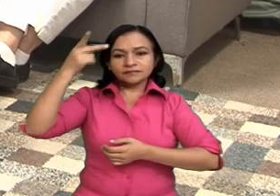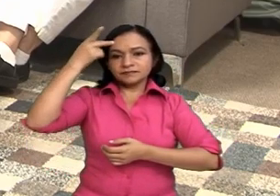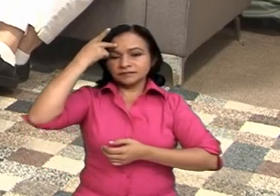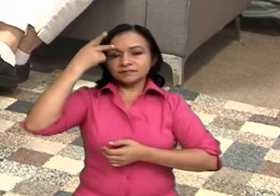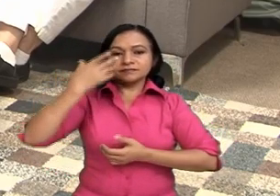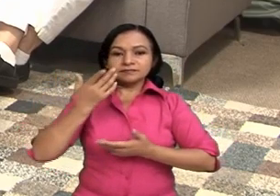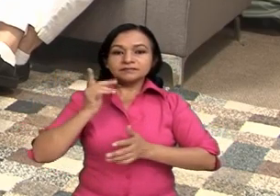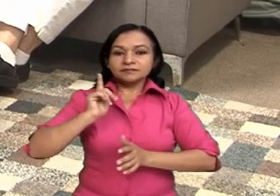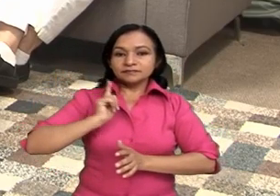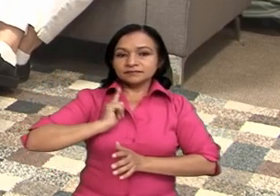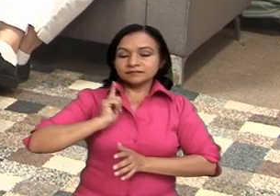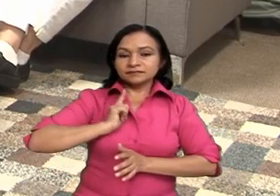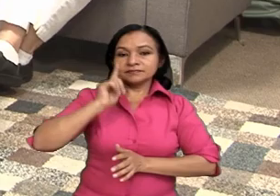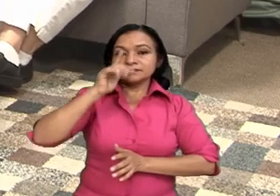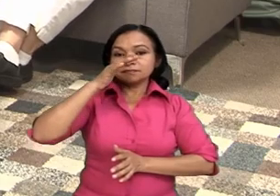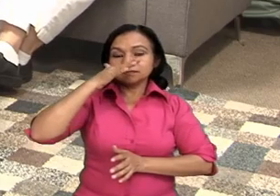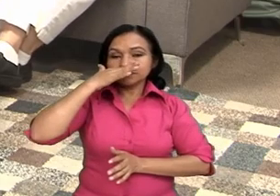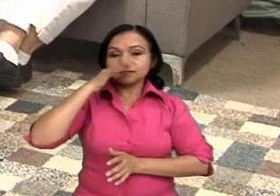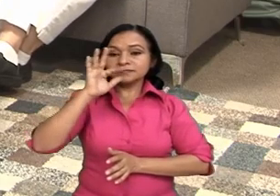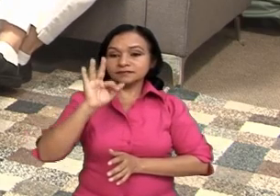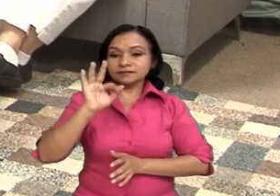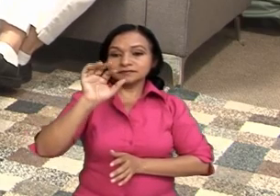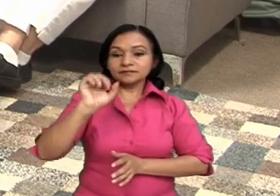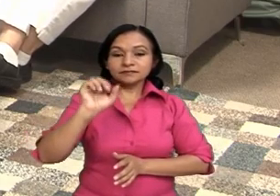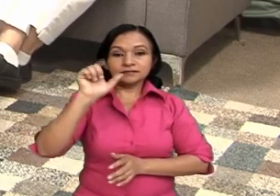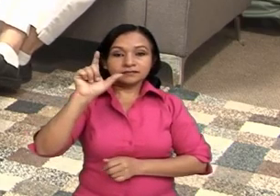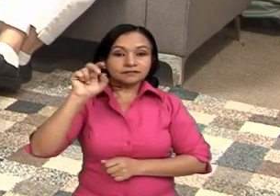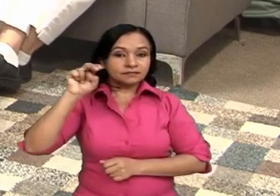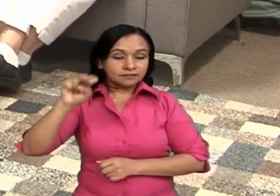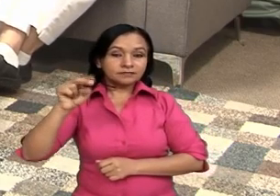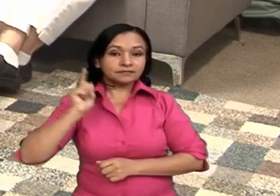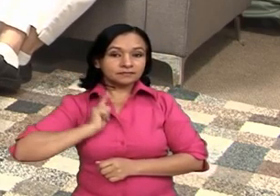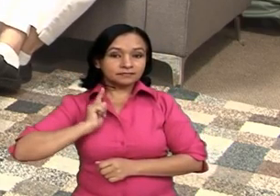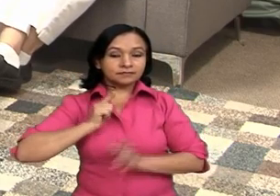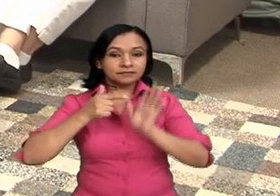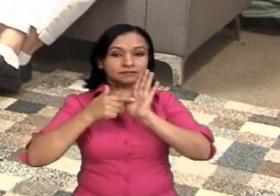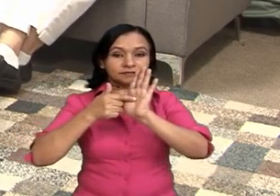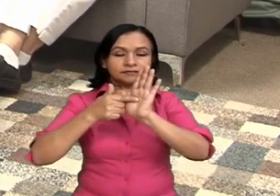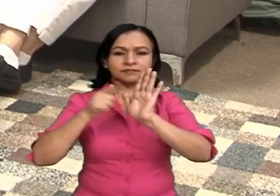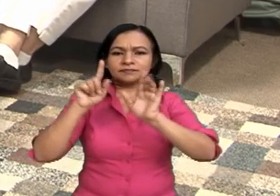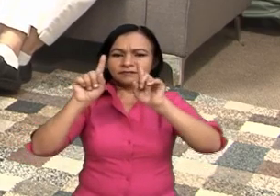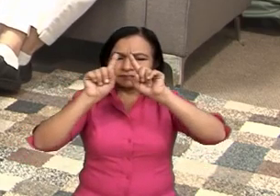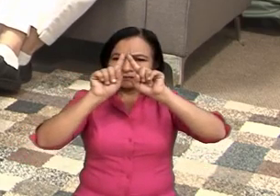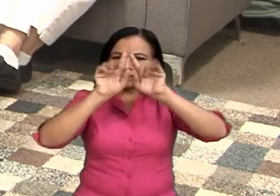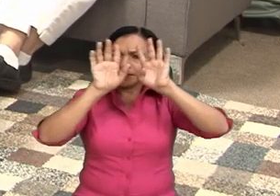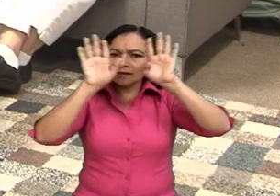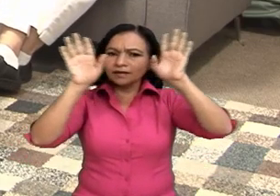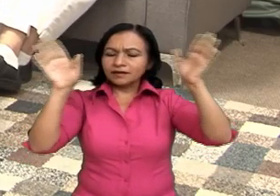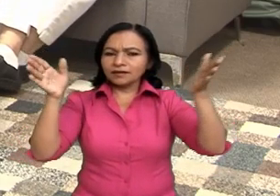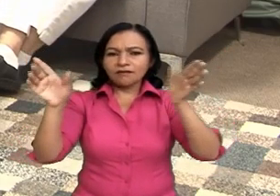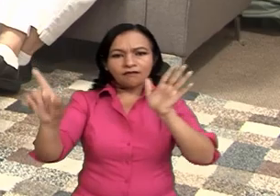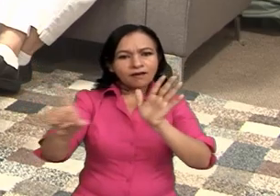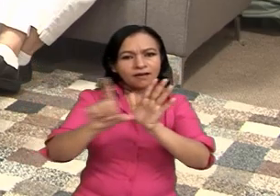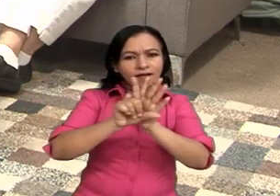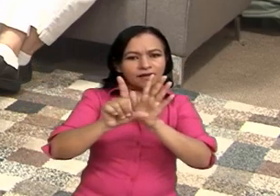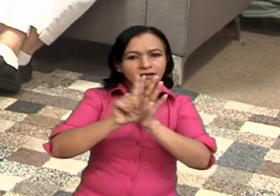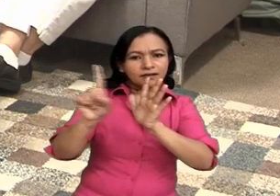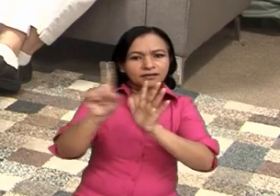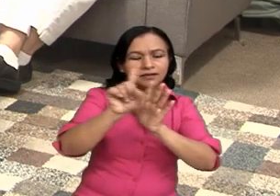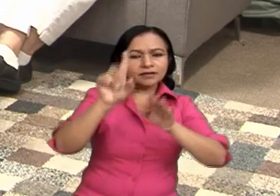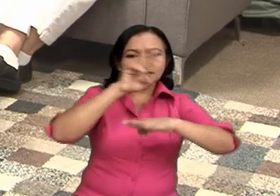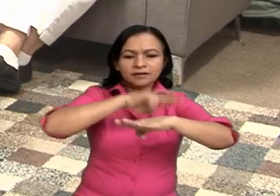la tiene el Frente Sandinista, la ha mostrado el Frente Sandinista. Y nosotros tenemos que estar claros que no solo son las leyes, porque aquí normas han